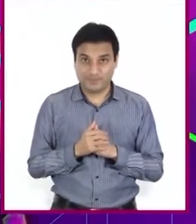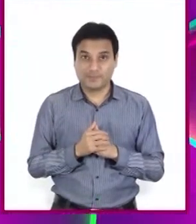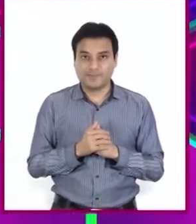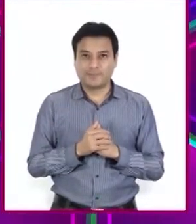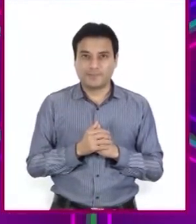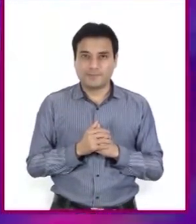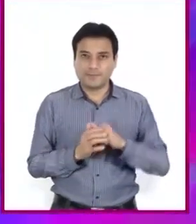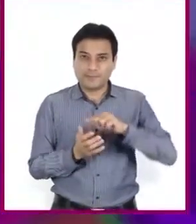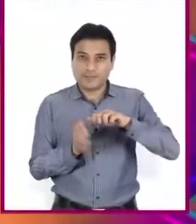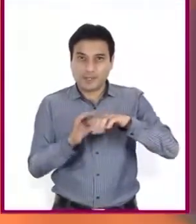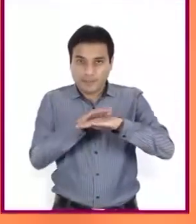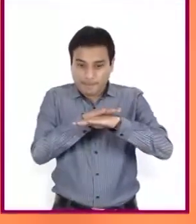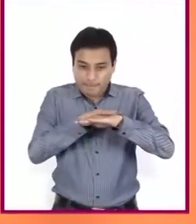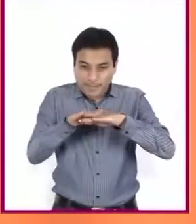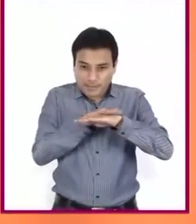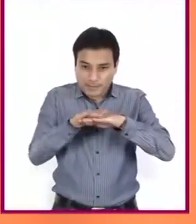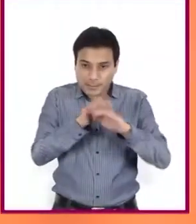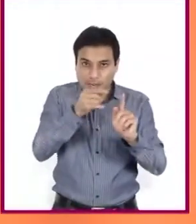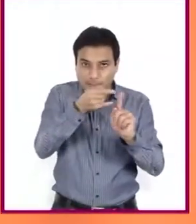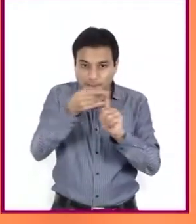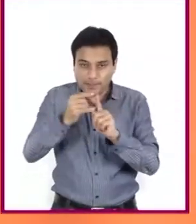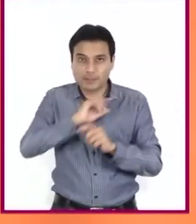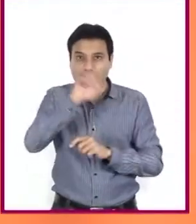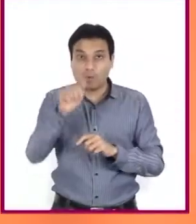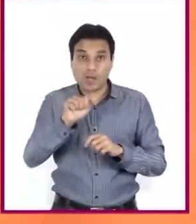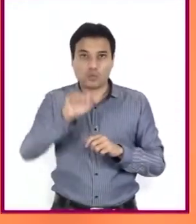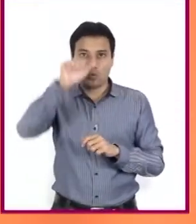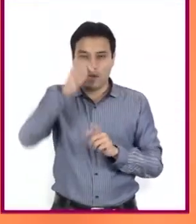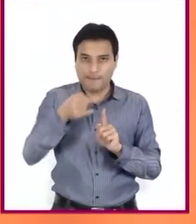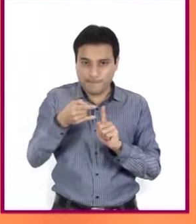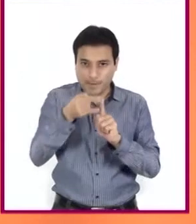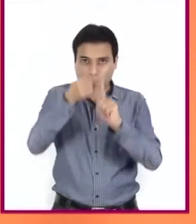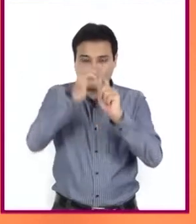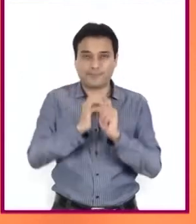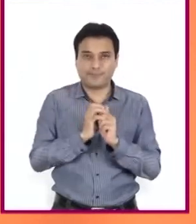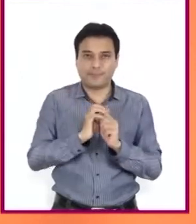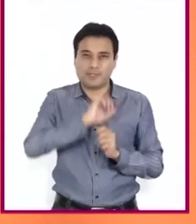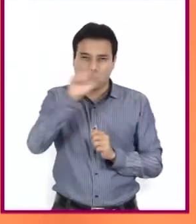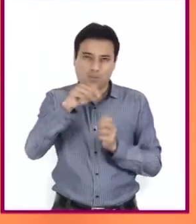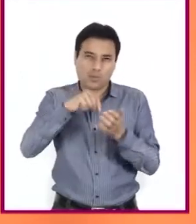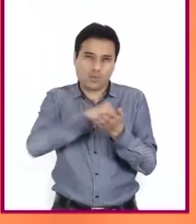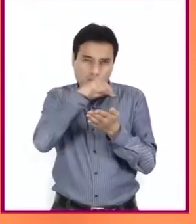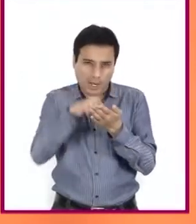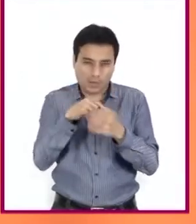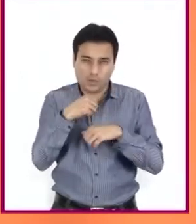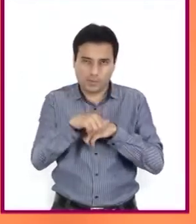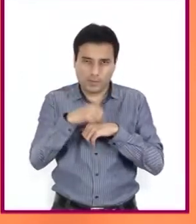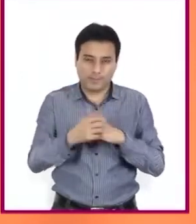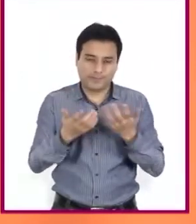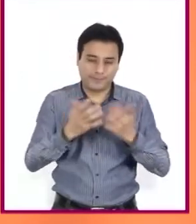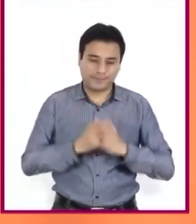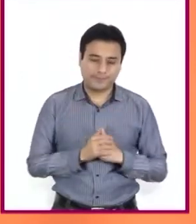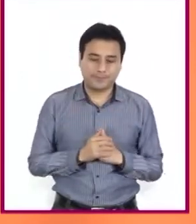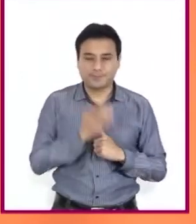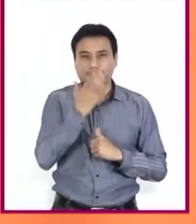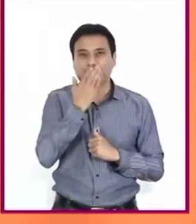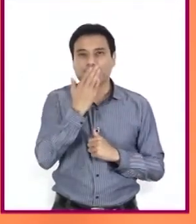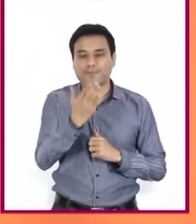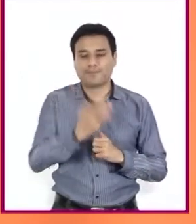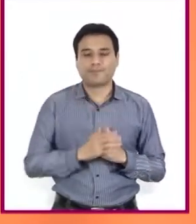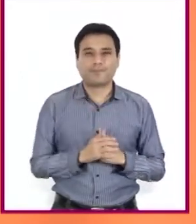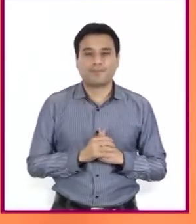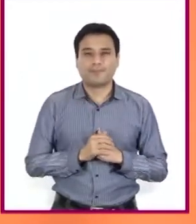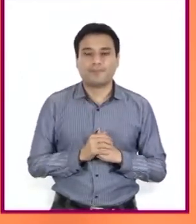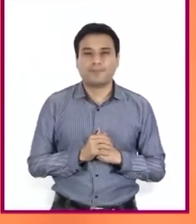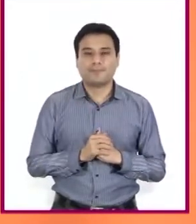base. A su vez, el número de la posición de la figura es el mismo número de cuadritos